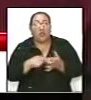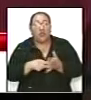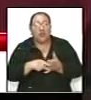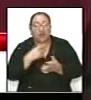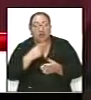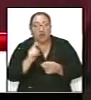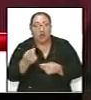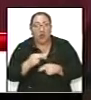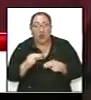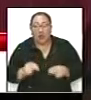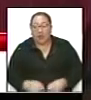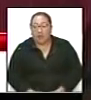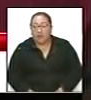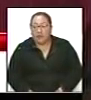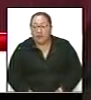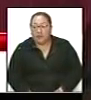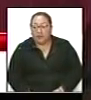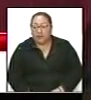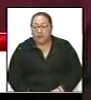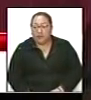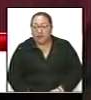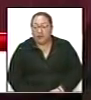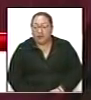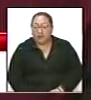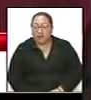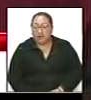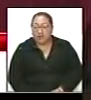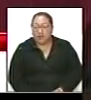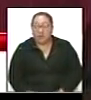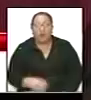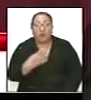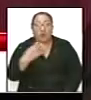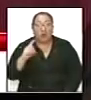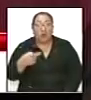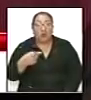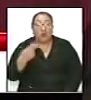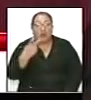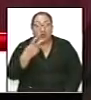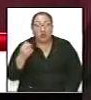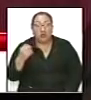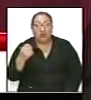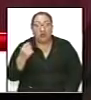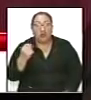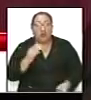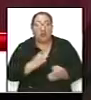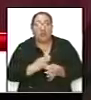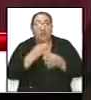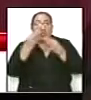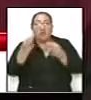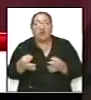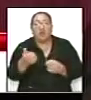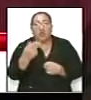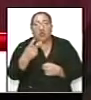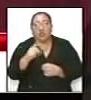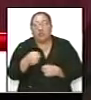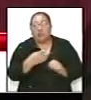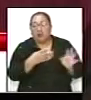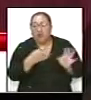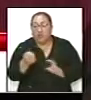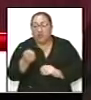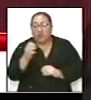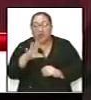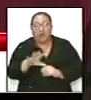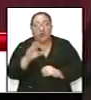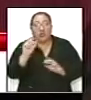de primera instancia como de segunda instancia. De 44.200 nos pasamos a